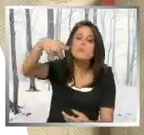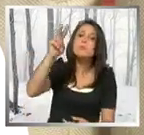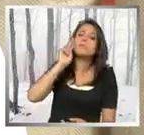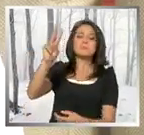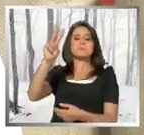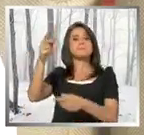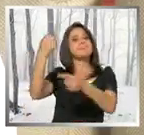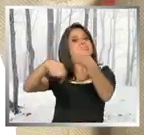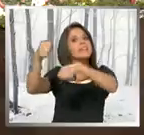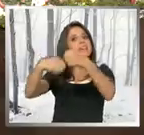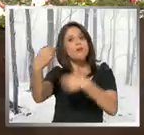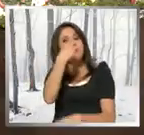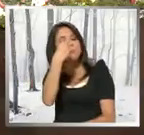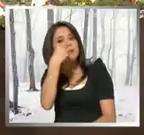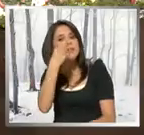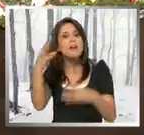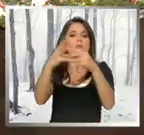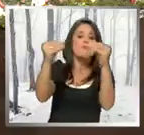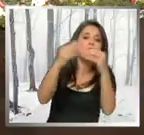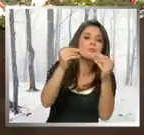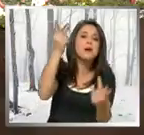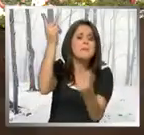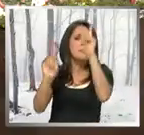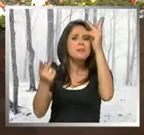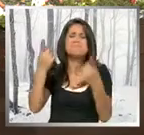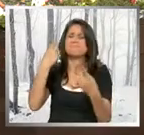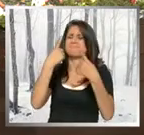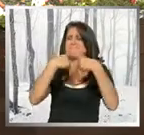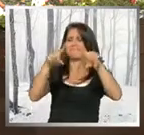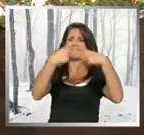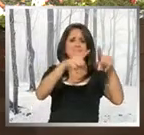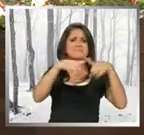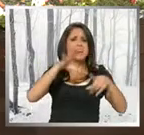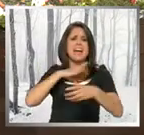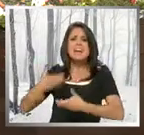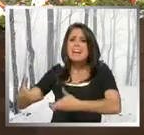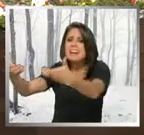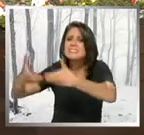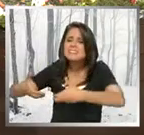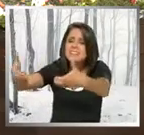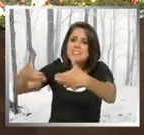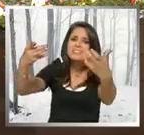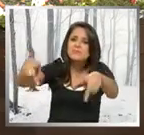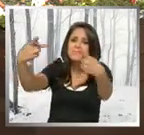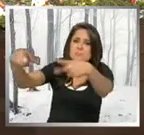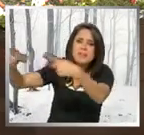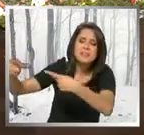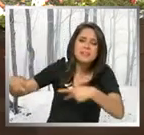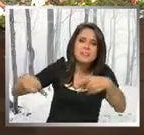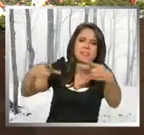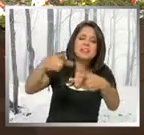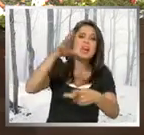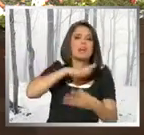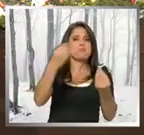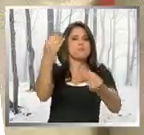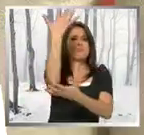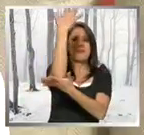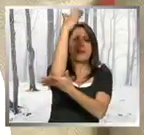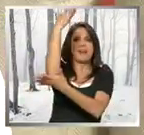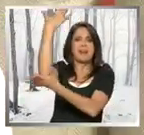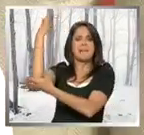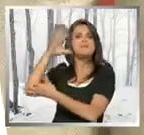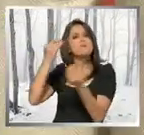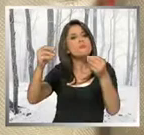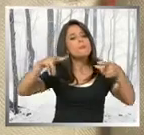alimentos. Frutas, verduras, lácteos. Lo que quieras, todo. cualquier servicio. Sus calles, sus avenidas, estas calles arboladas, porque tiene mucho parque, mucho